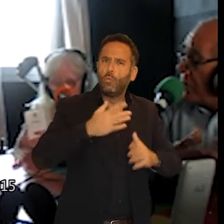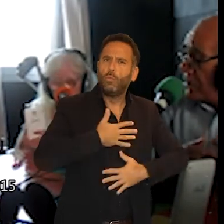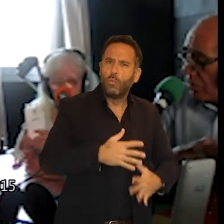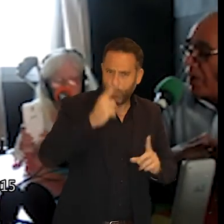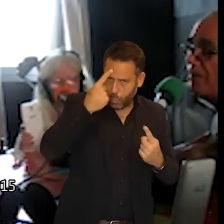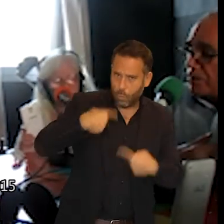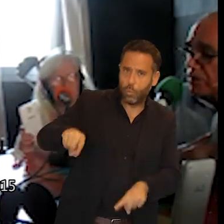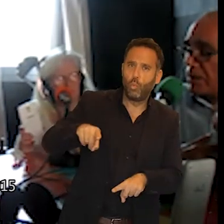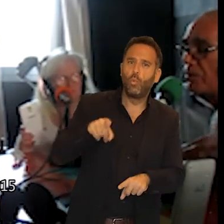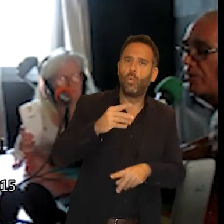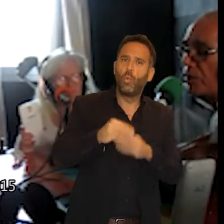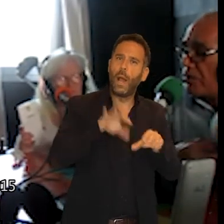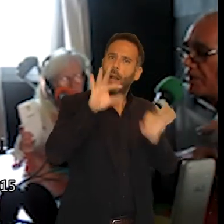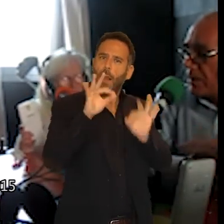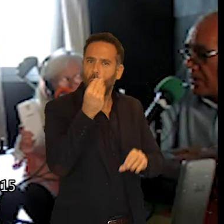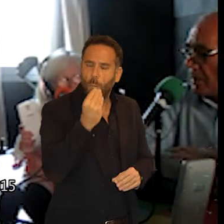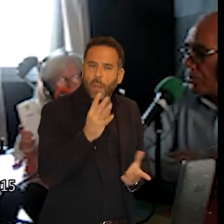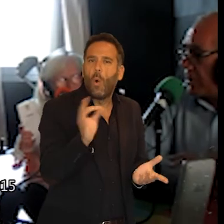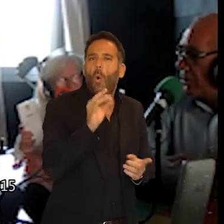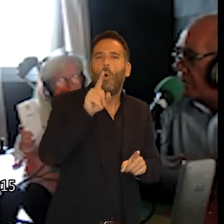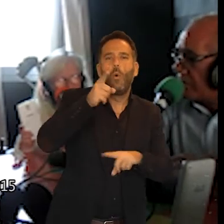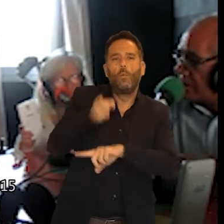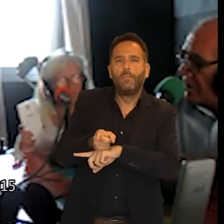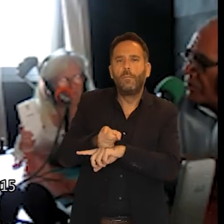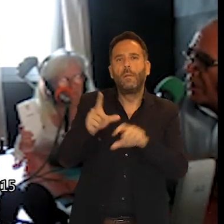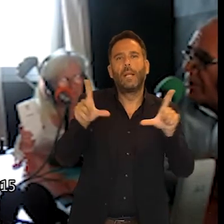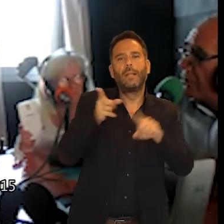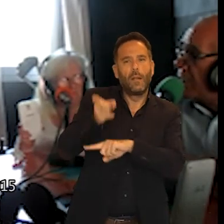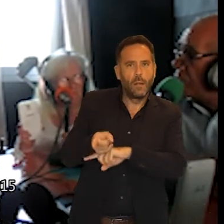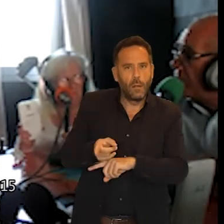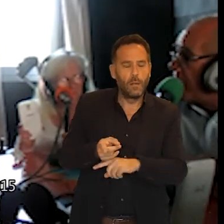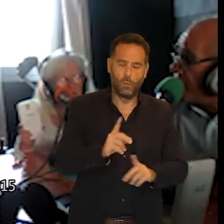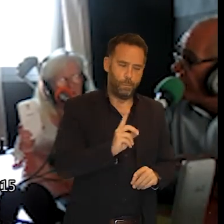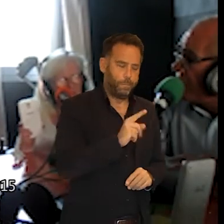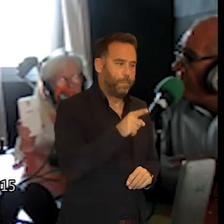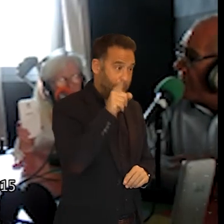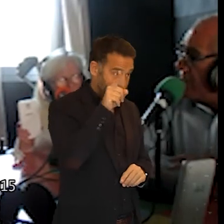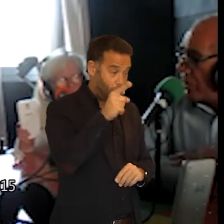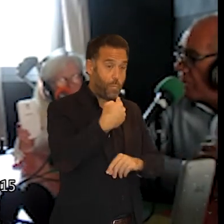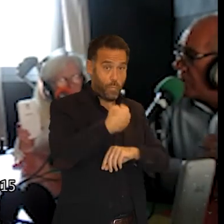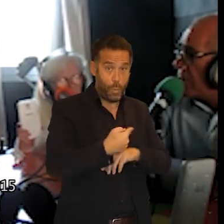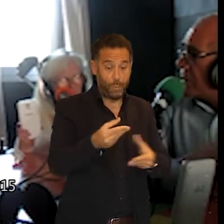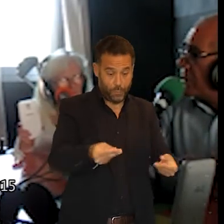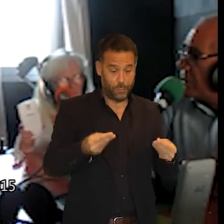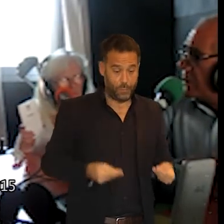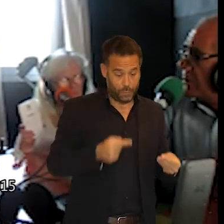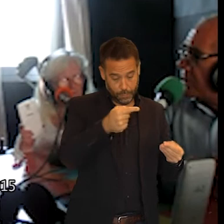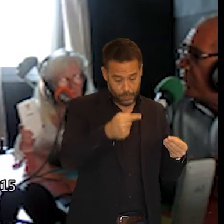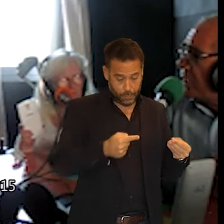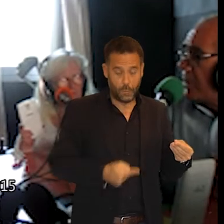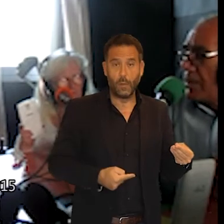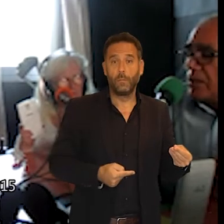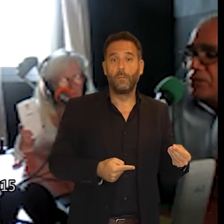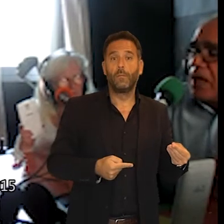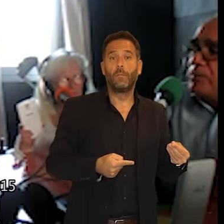no dicen que tenéis que comer cada día, sino o dan una orientación, no, simplemente. Por ejemplo, los da lo que es el triángulo, ¿no? Que es